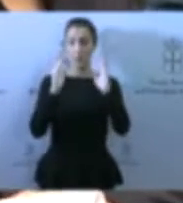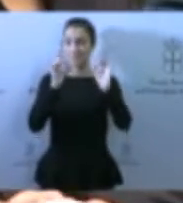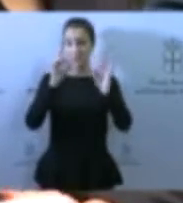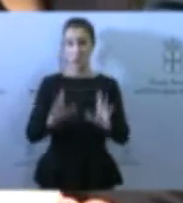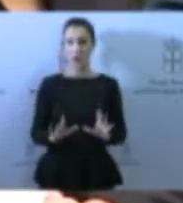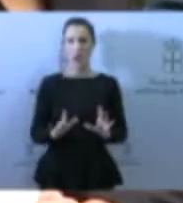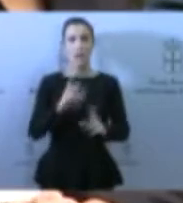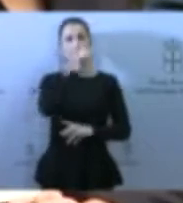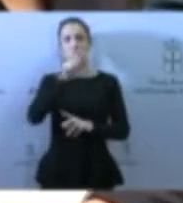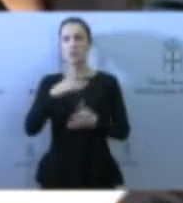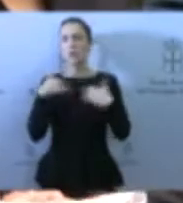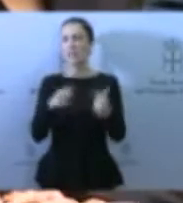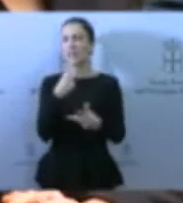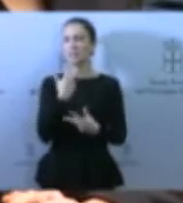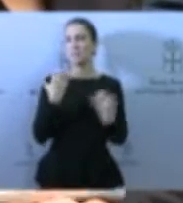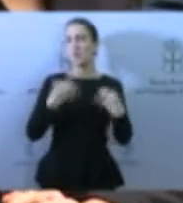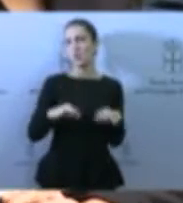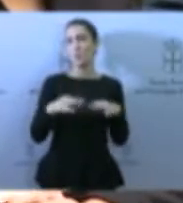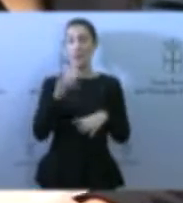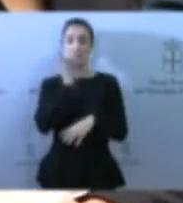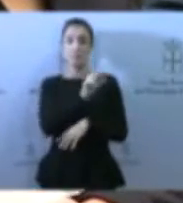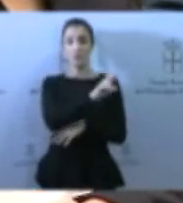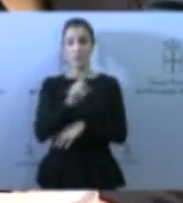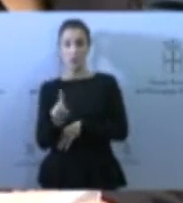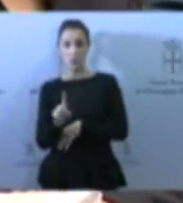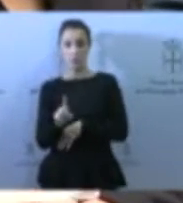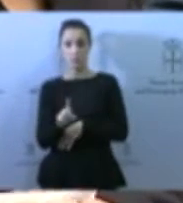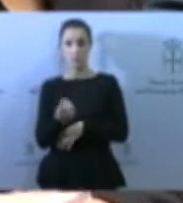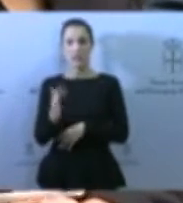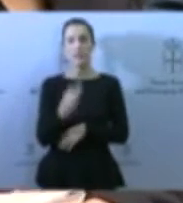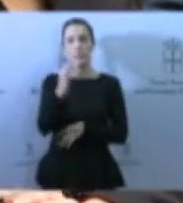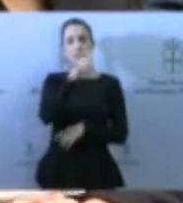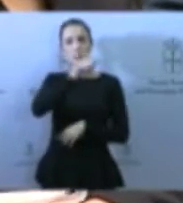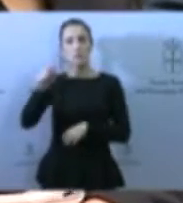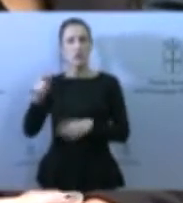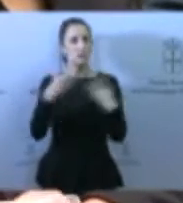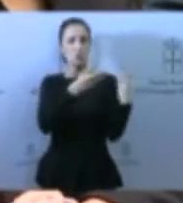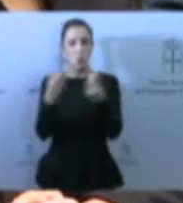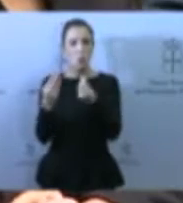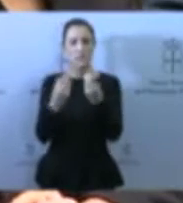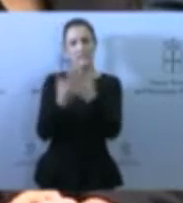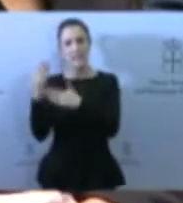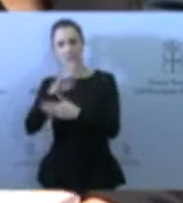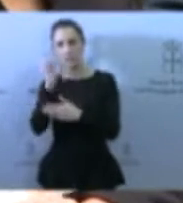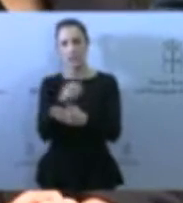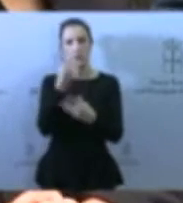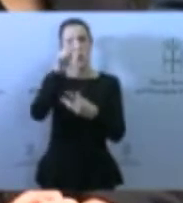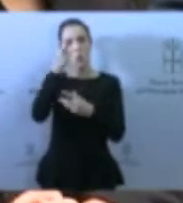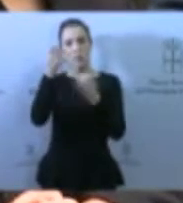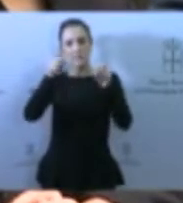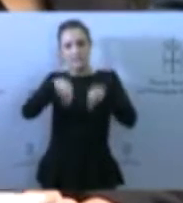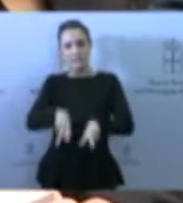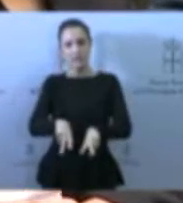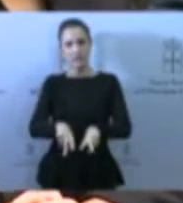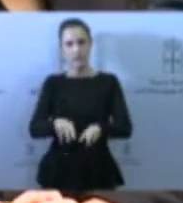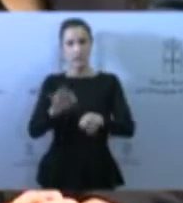que es normal que en pleno siglo XXI y miles de personas queden sin luz durante varios días con las molestias y el riesgo que ello supone para